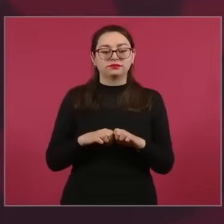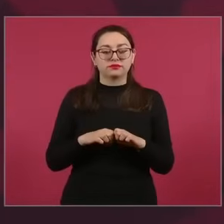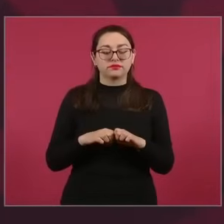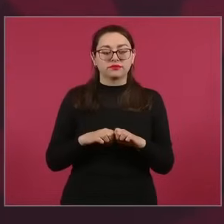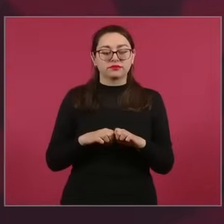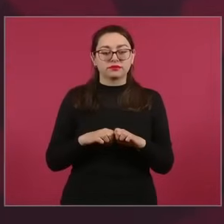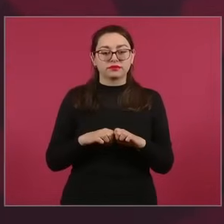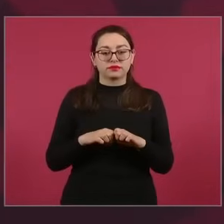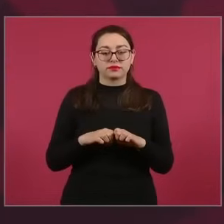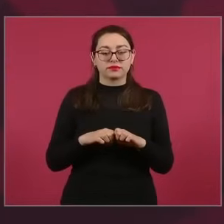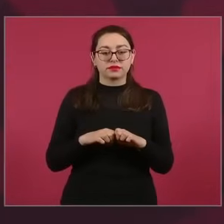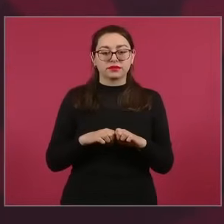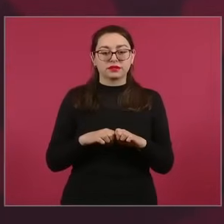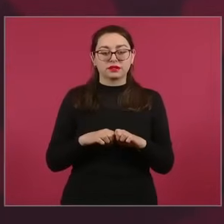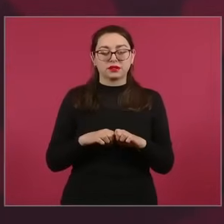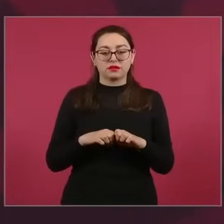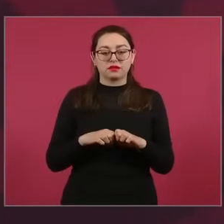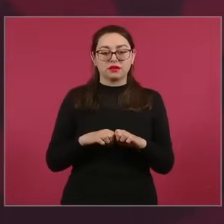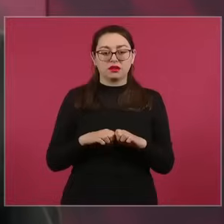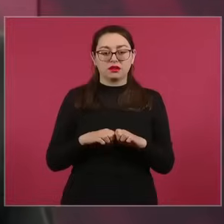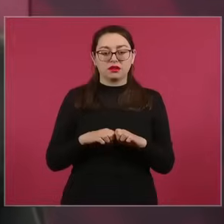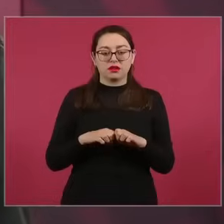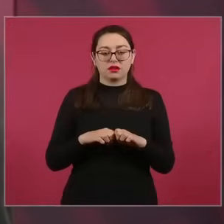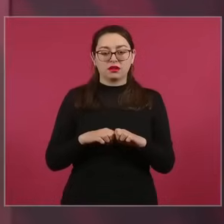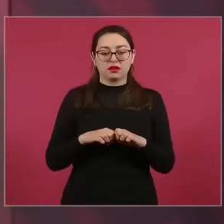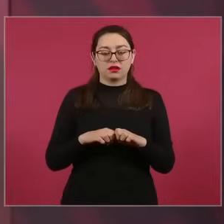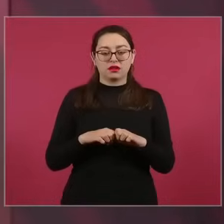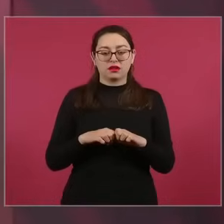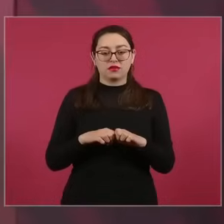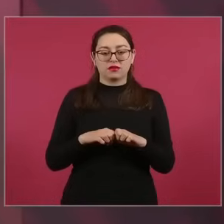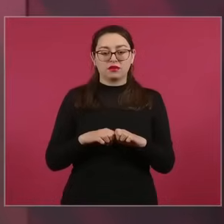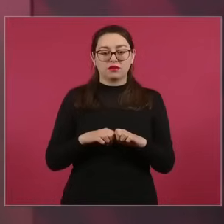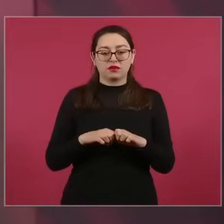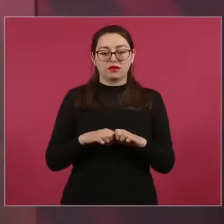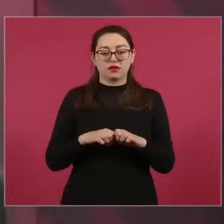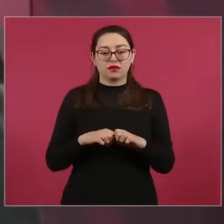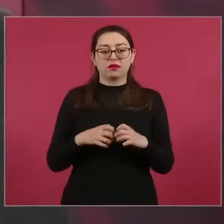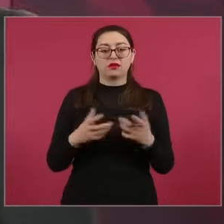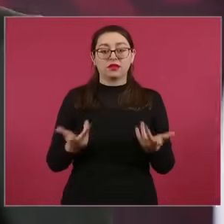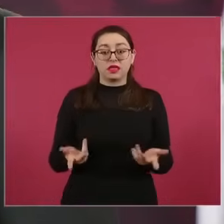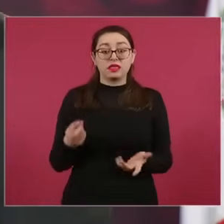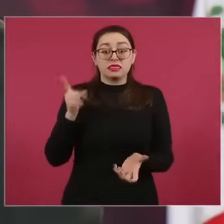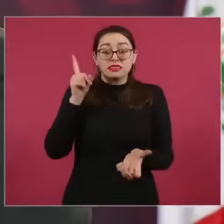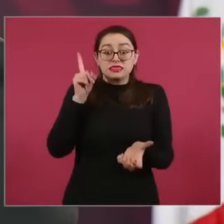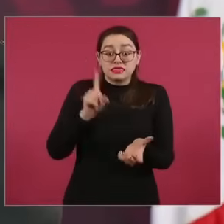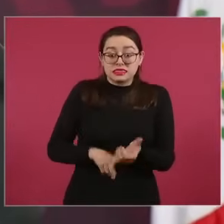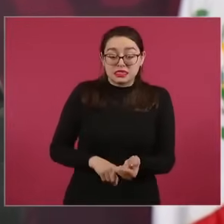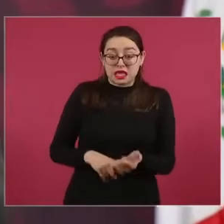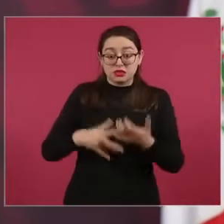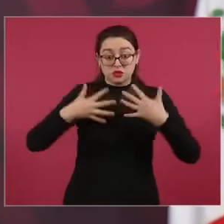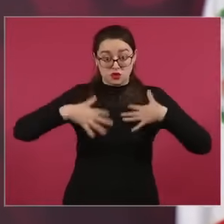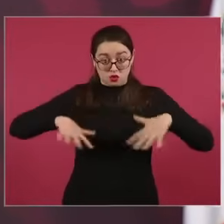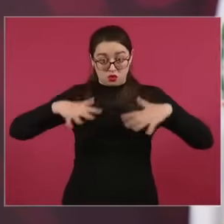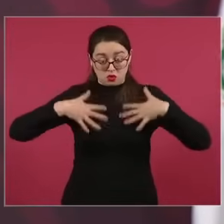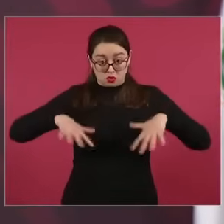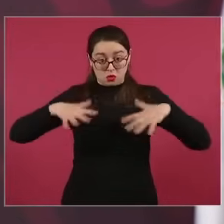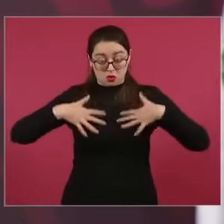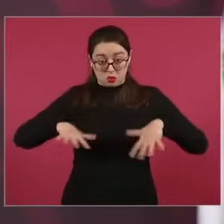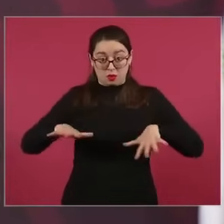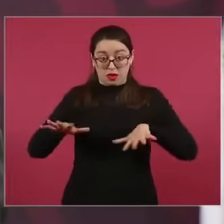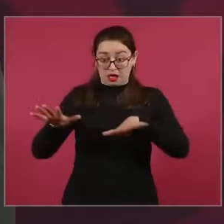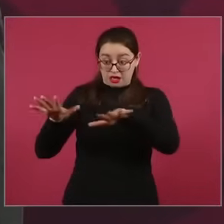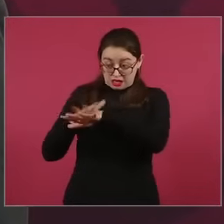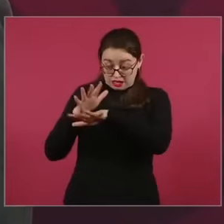¿cómo le llaman? Al dugout, pero de, a los vestidores, sí. En béisbol